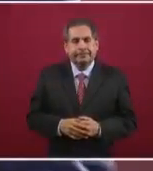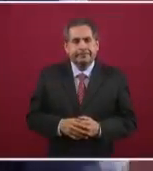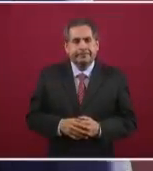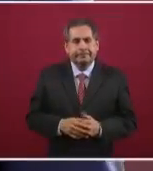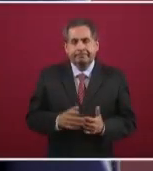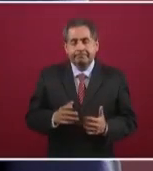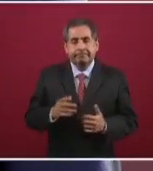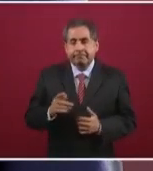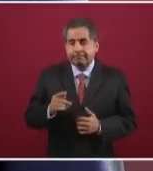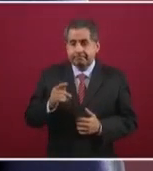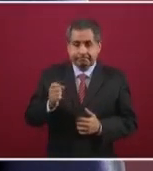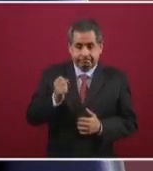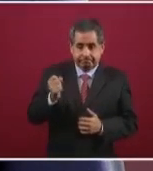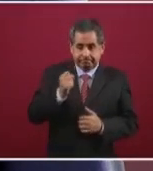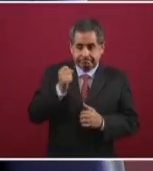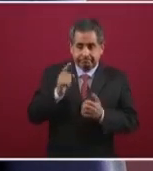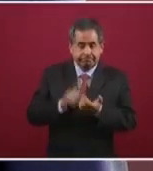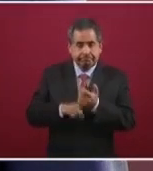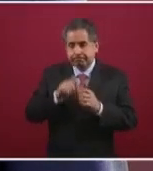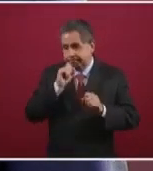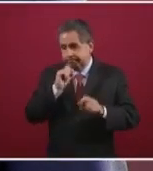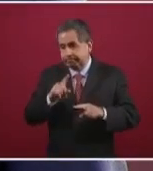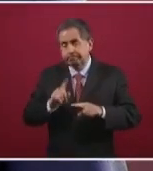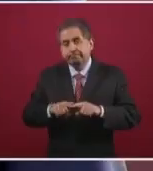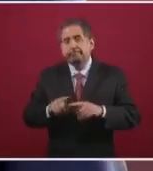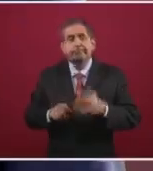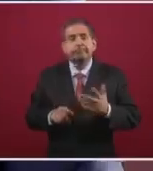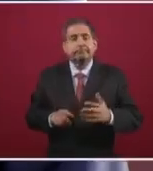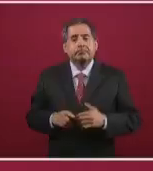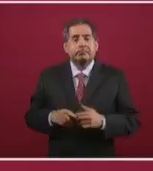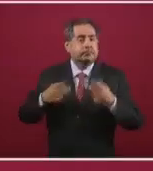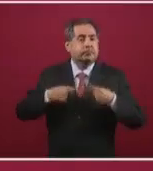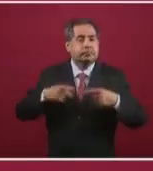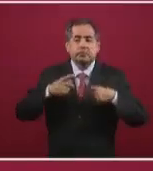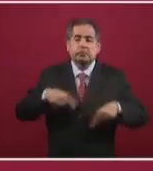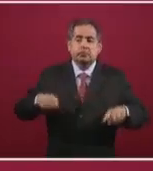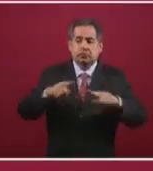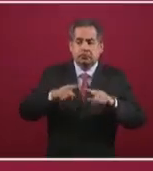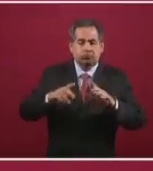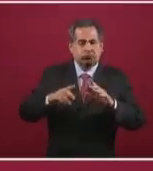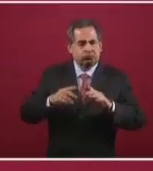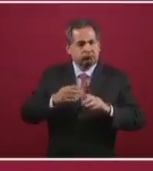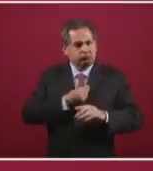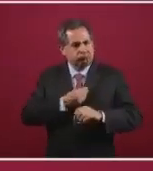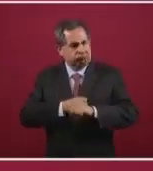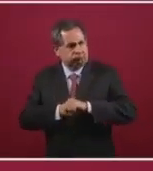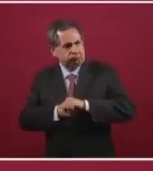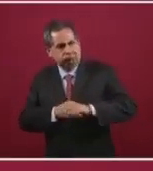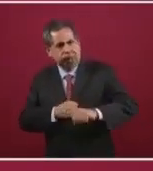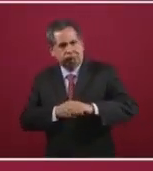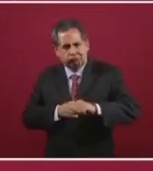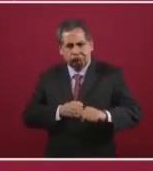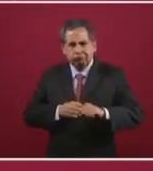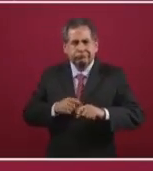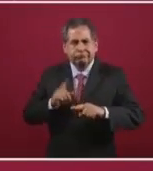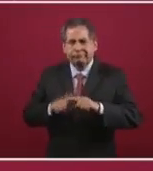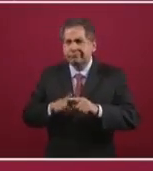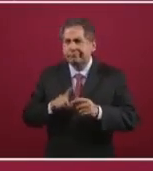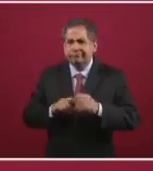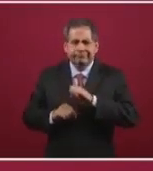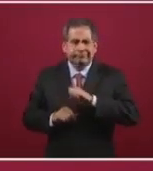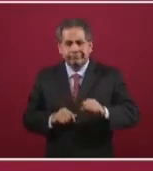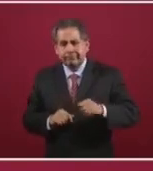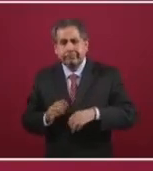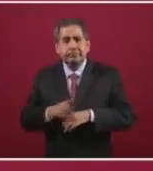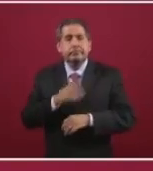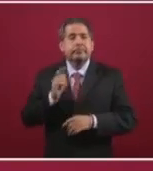hay afortunadamente también gente que resistió todas las tentaciones, porque